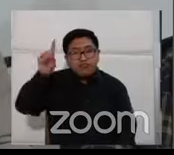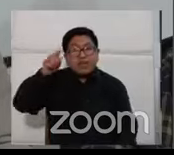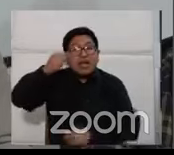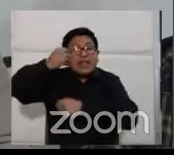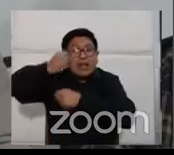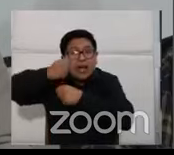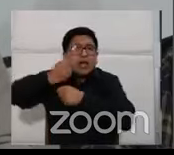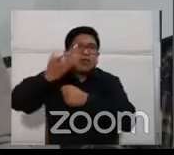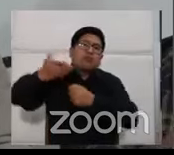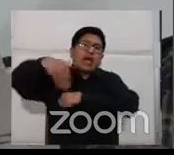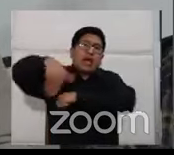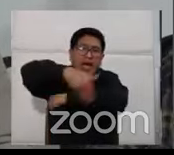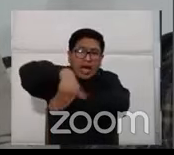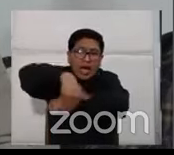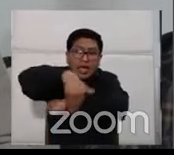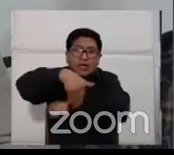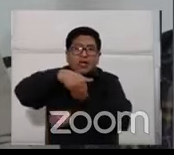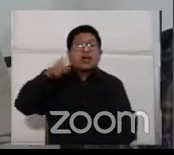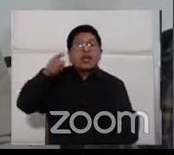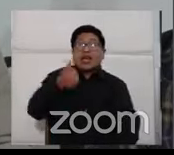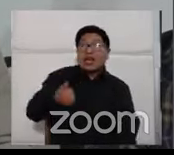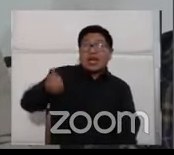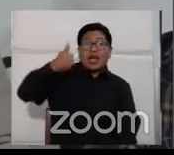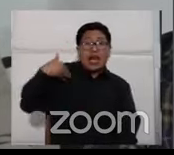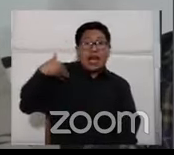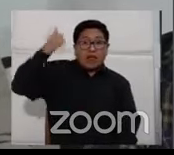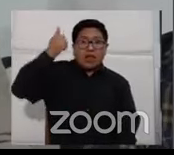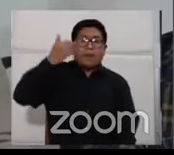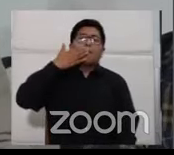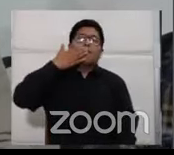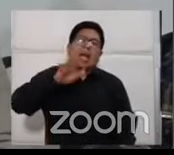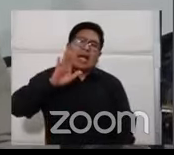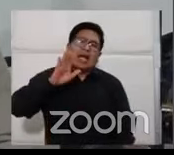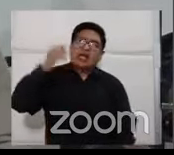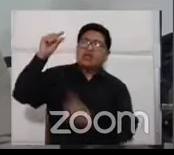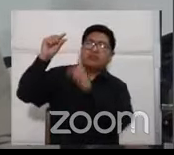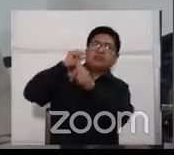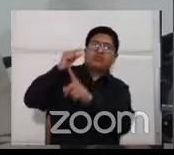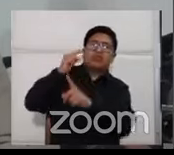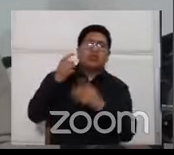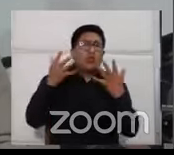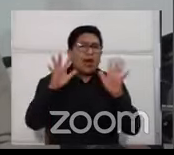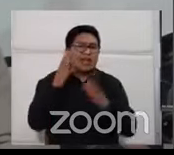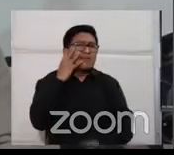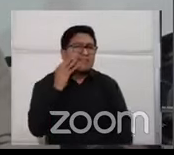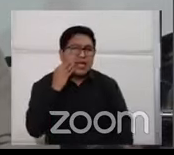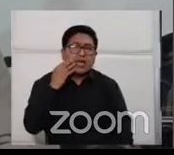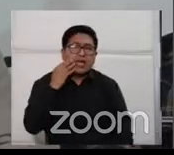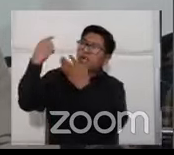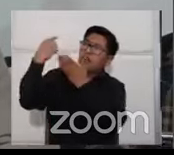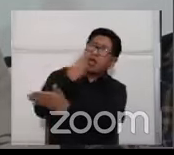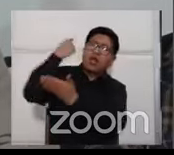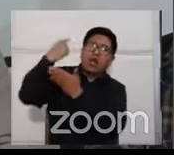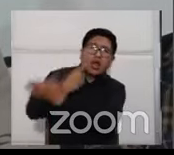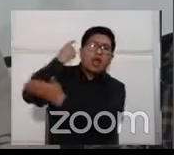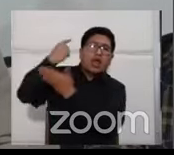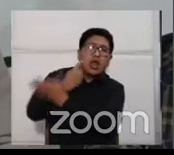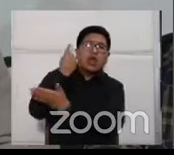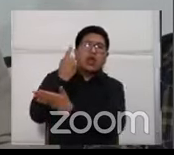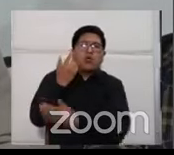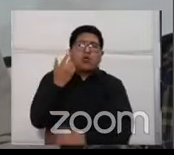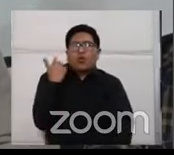siempre hay el empleado malo que te dice que es joven no tienes experiencia esa voz en aquí es muy fuerte y también